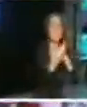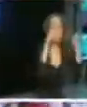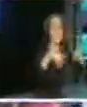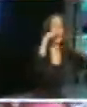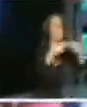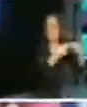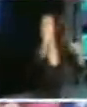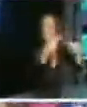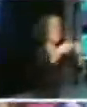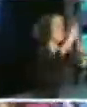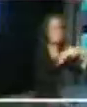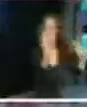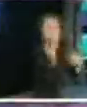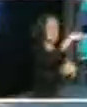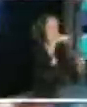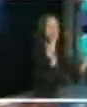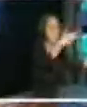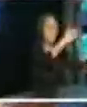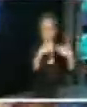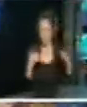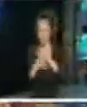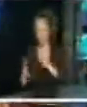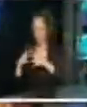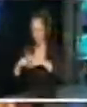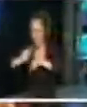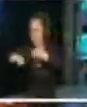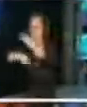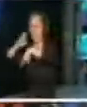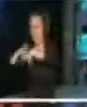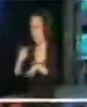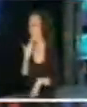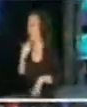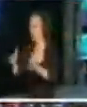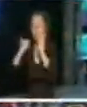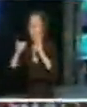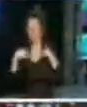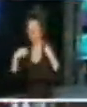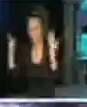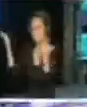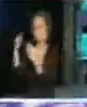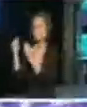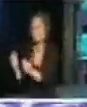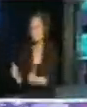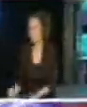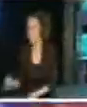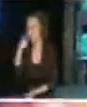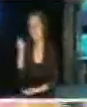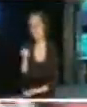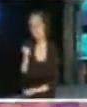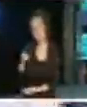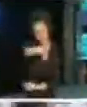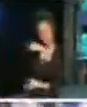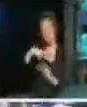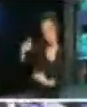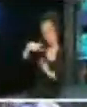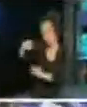taxi. Miramos con infraestructura para ocio y diversión que no tenemos capital. No hay dónde estar, ¿a dónde coño va el dinero que